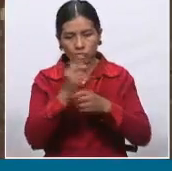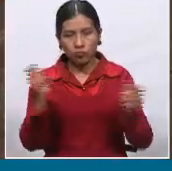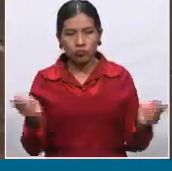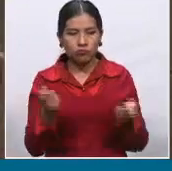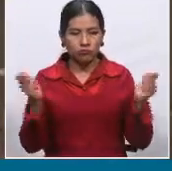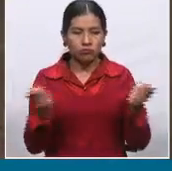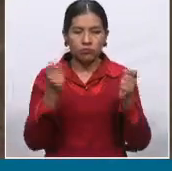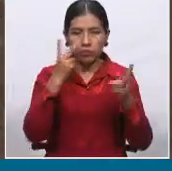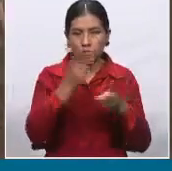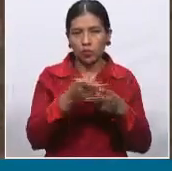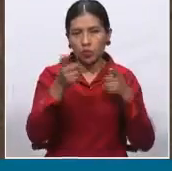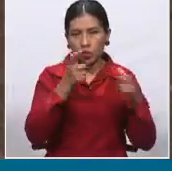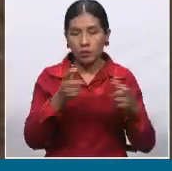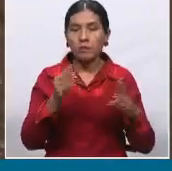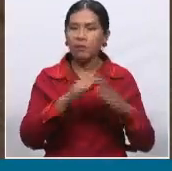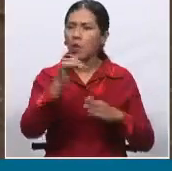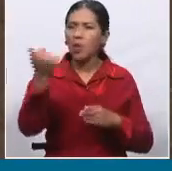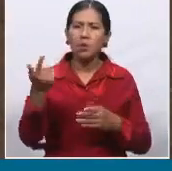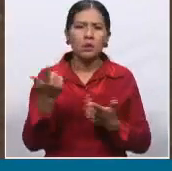fauna silvestre,